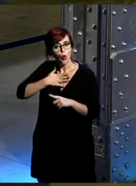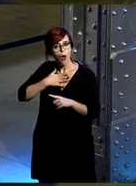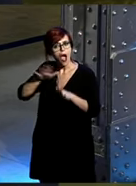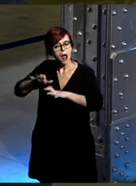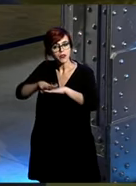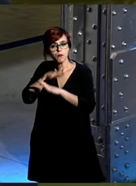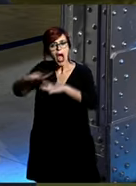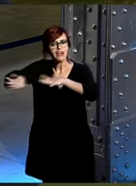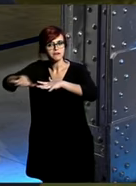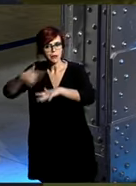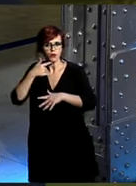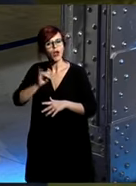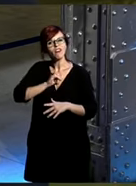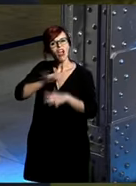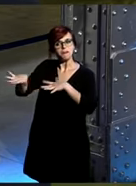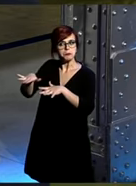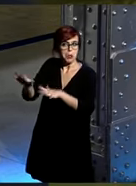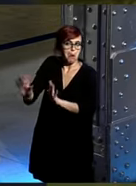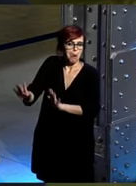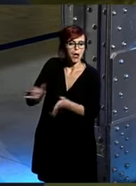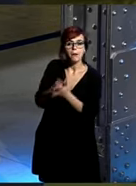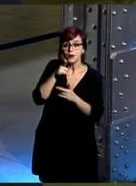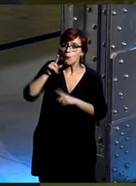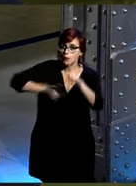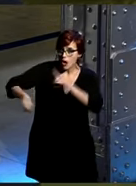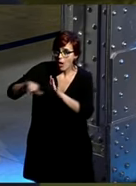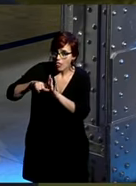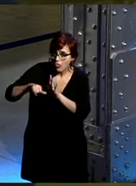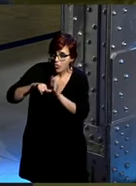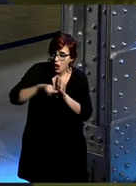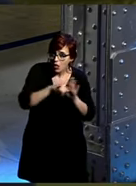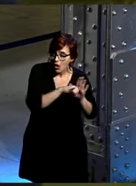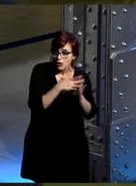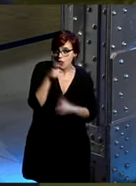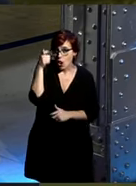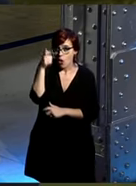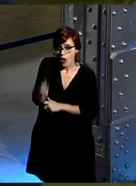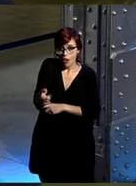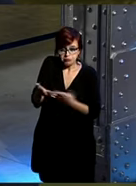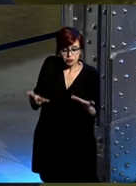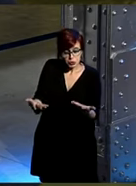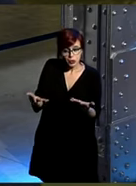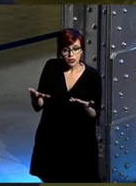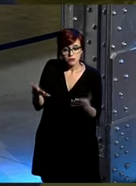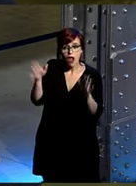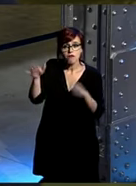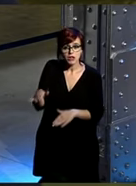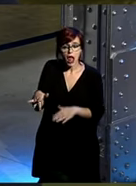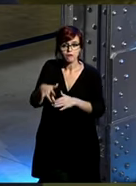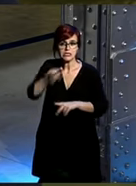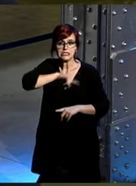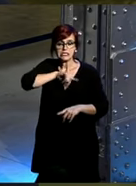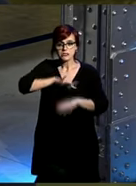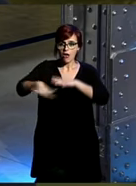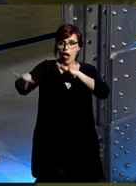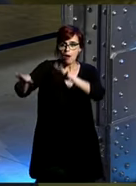activista, aunque yo no me reconocía como tal, pero cuando me enfrentaba a problemas próximos y locales, y por lo tanto actuaba como activista, me generó muchísimo